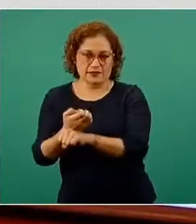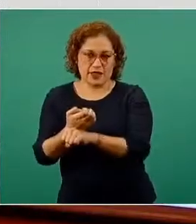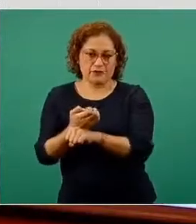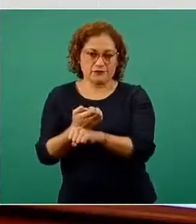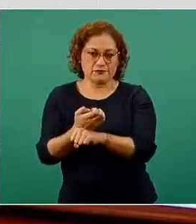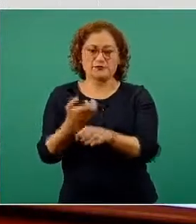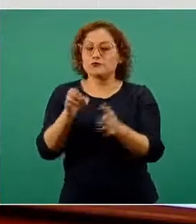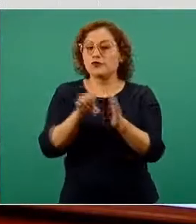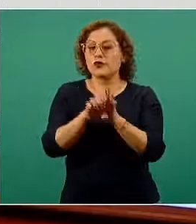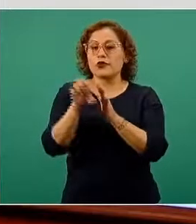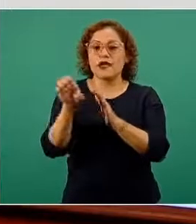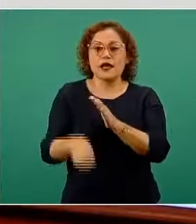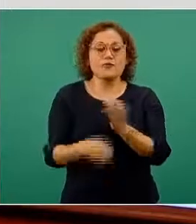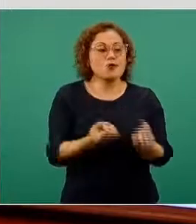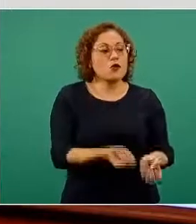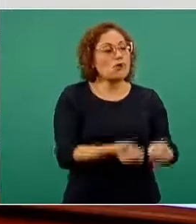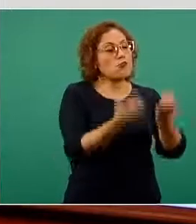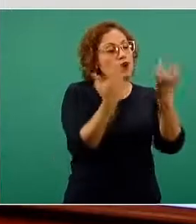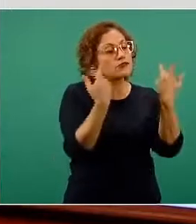la vacunación.